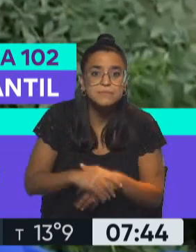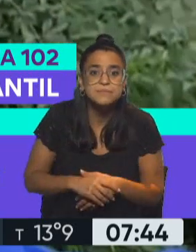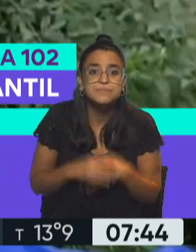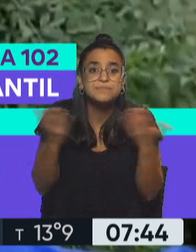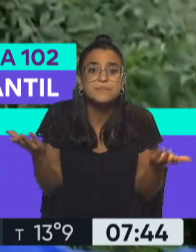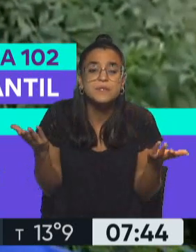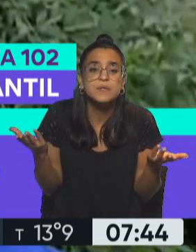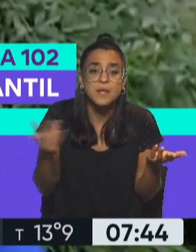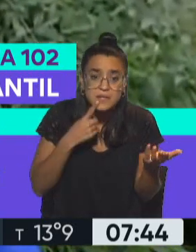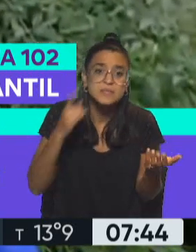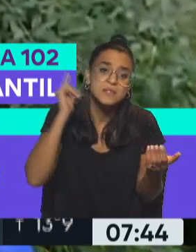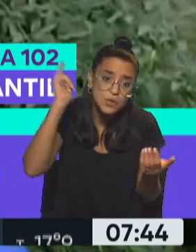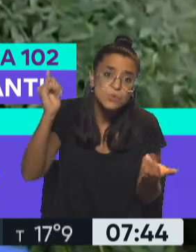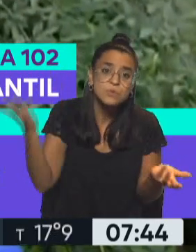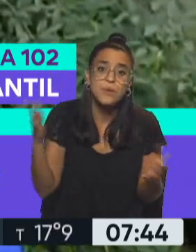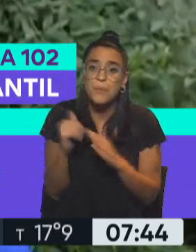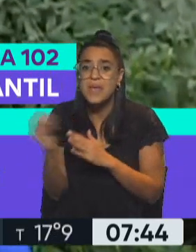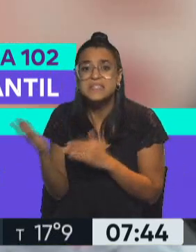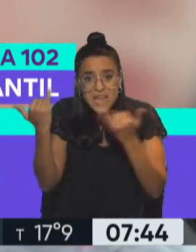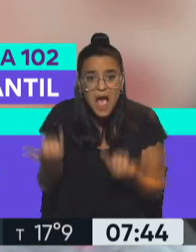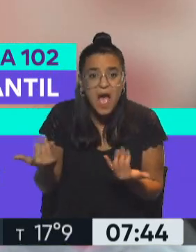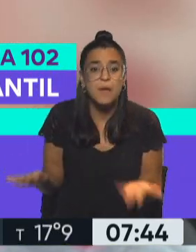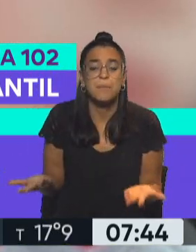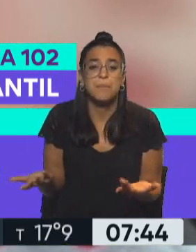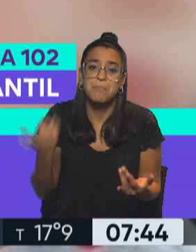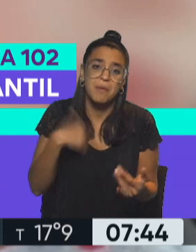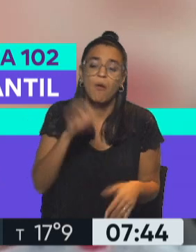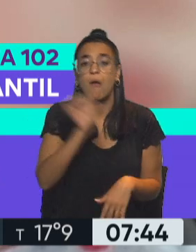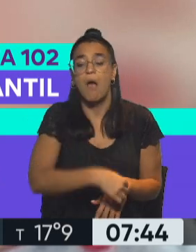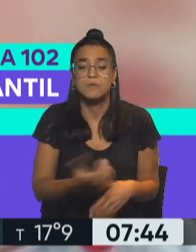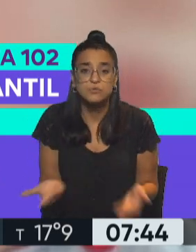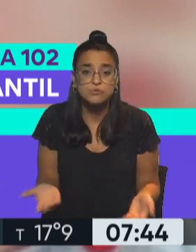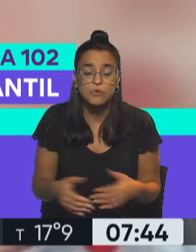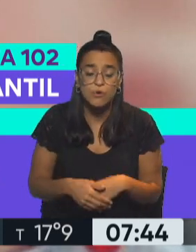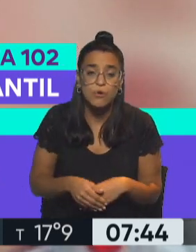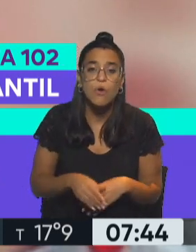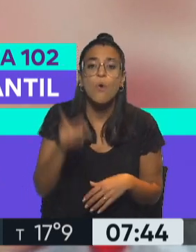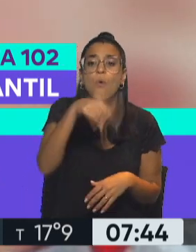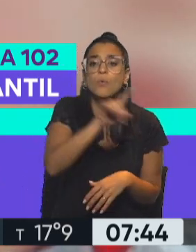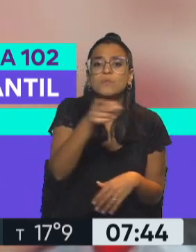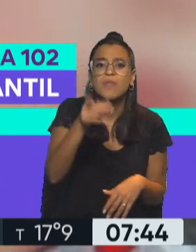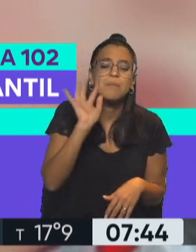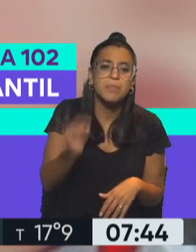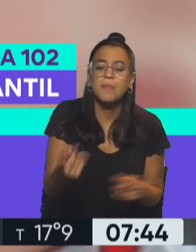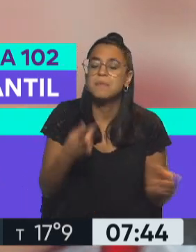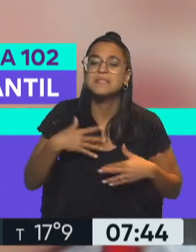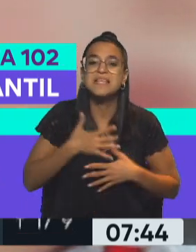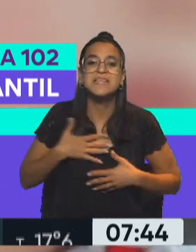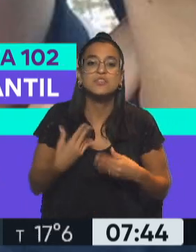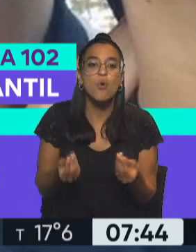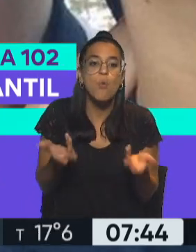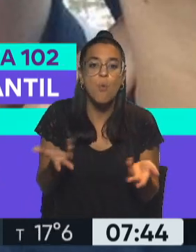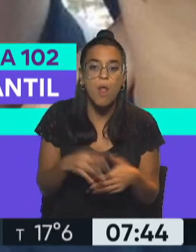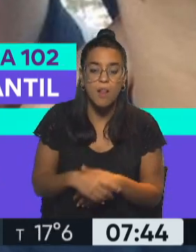Bueno, dicen que hubo una denuncia de una vecina, pero bueno, no se tomó en cuenta. Cuando se enteraron, ¿qué fue la primera sensación